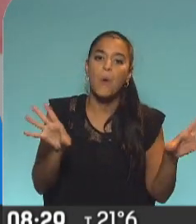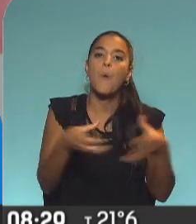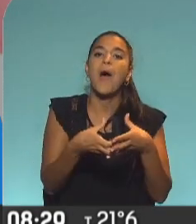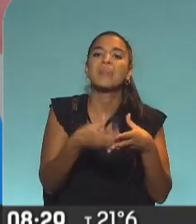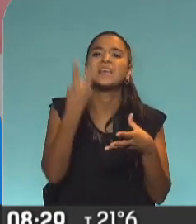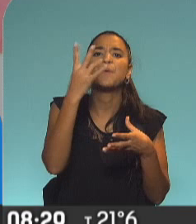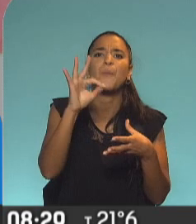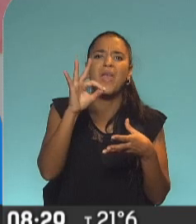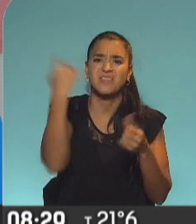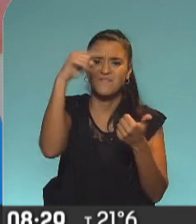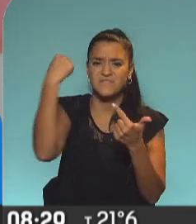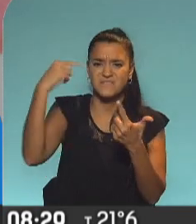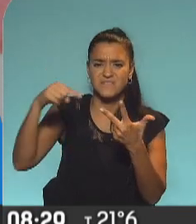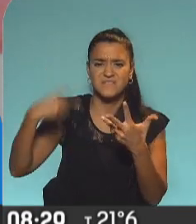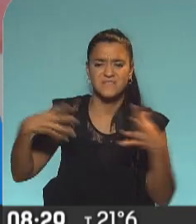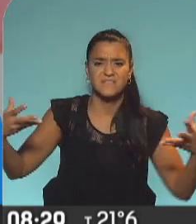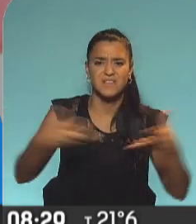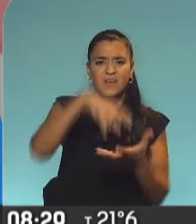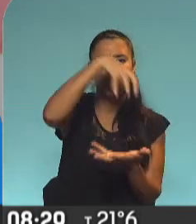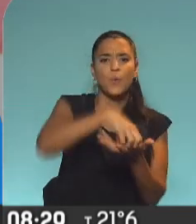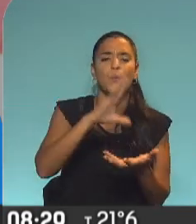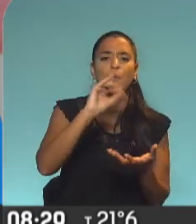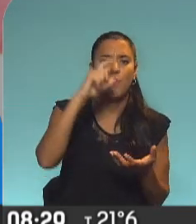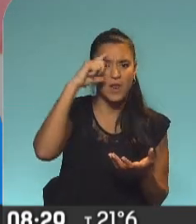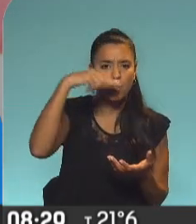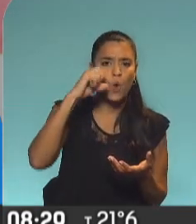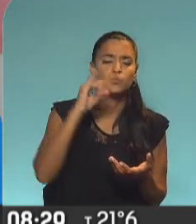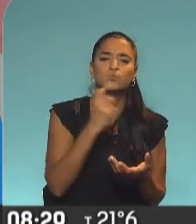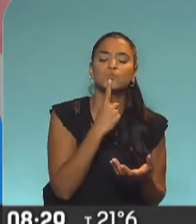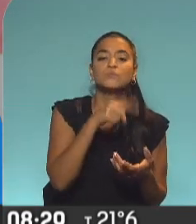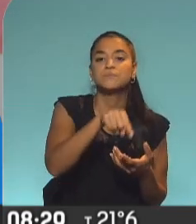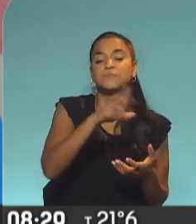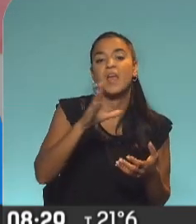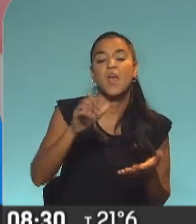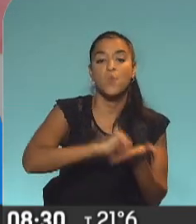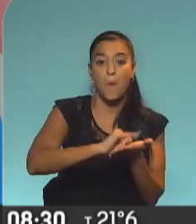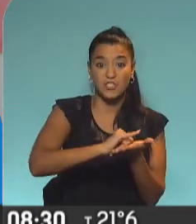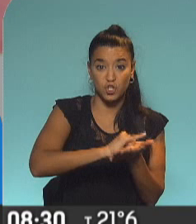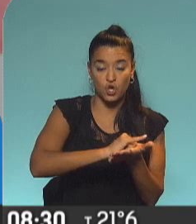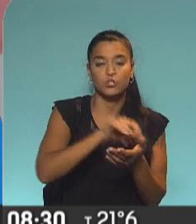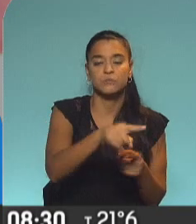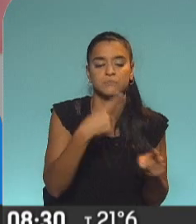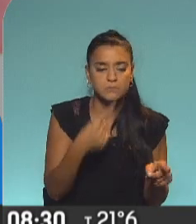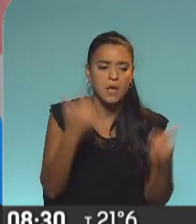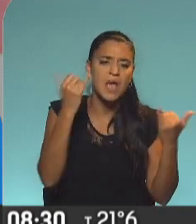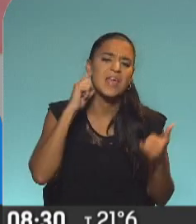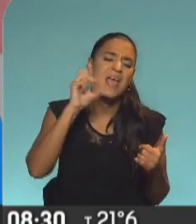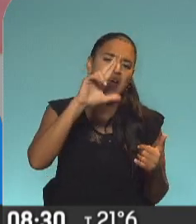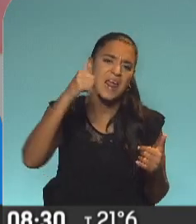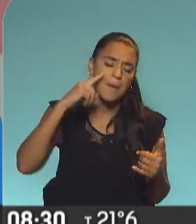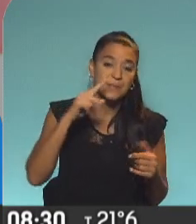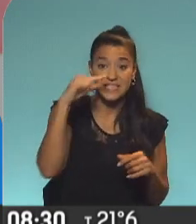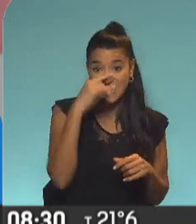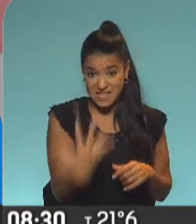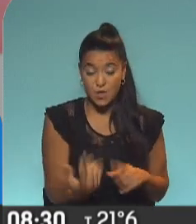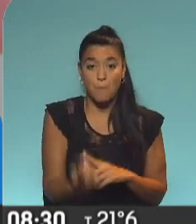distintas en otro lugar emblemático como el Blue Note de la ciudad de Nueva York. Y en lo que tiene que ver con Grammys, dijimos que en el 75